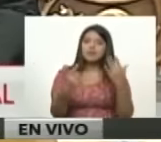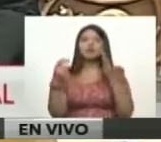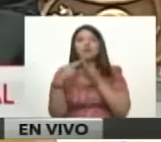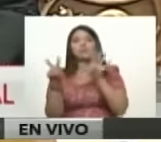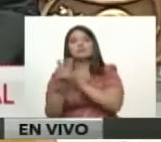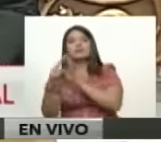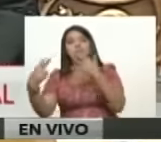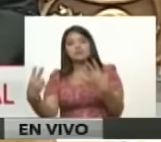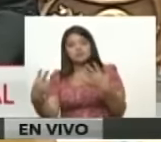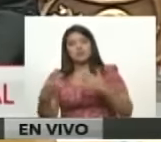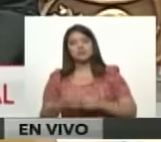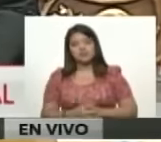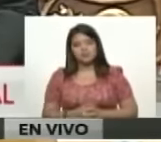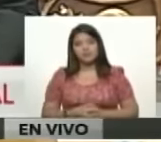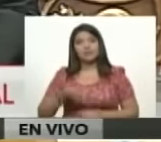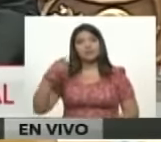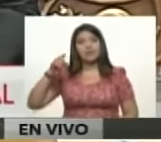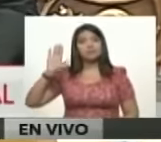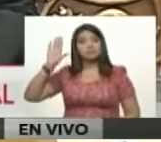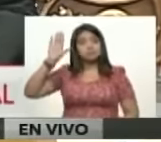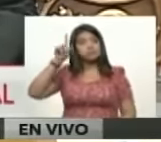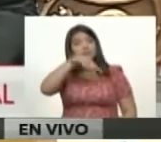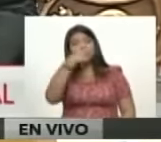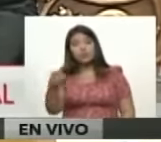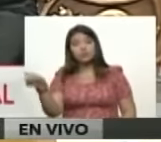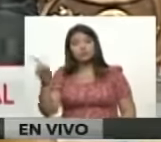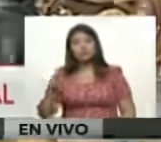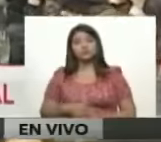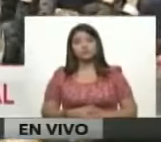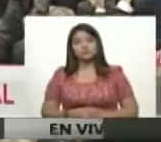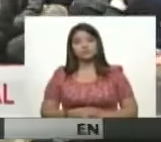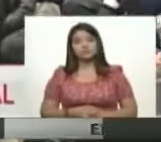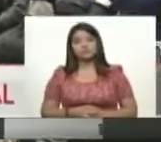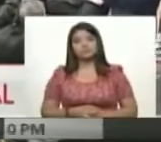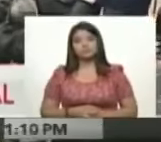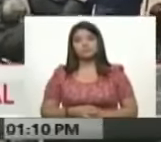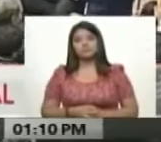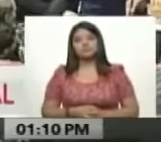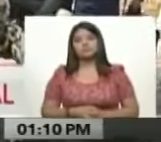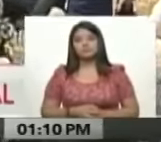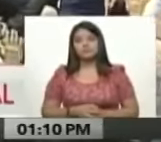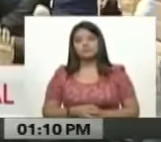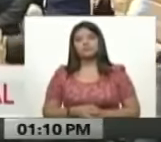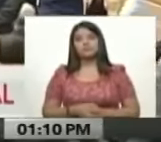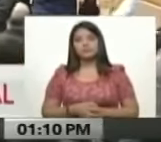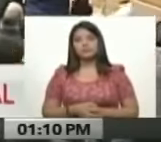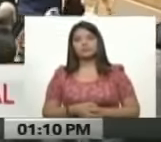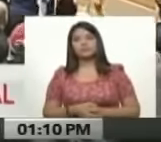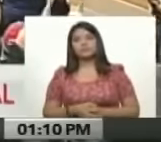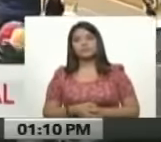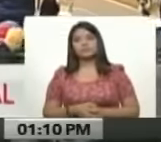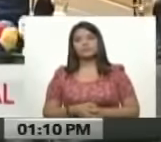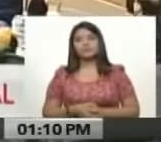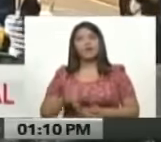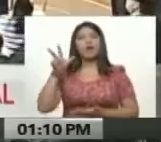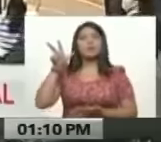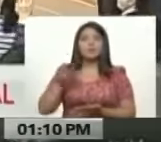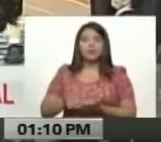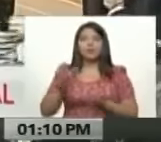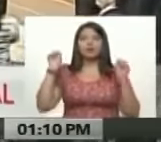2016-2017, se servirán indicarlo con la señal de costumbre. En consideración, se considera